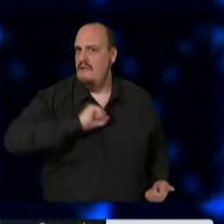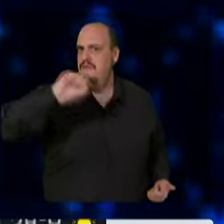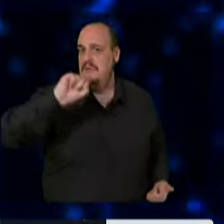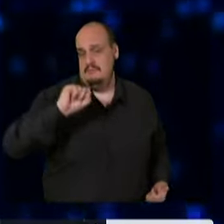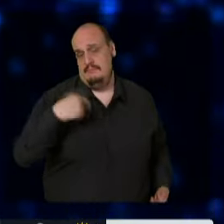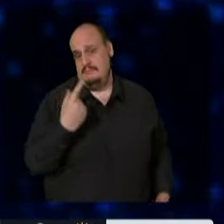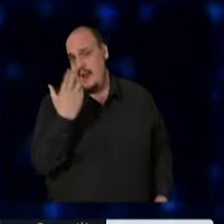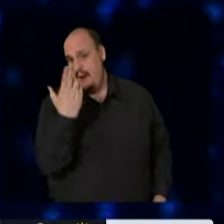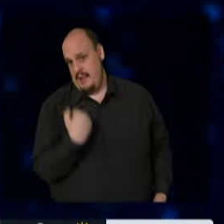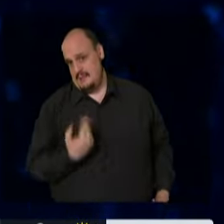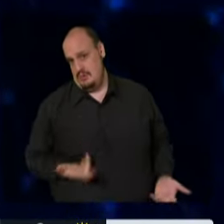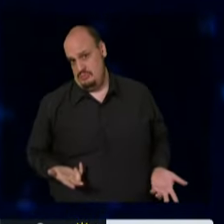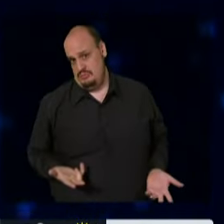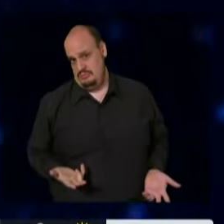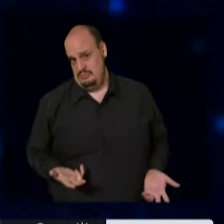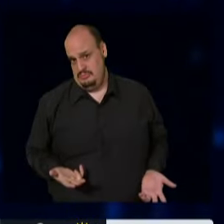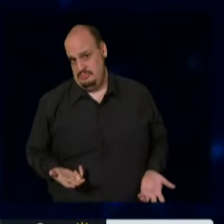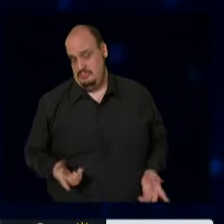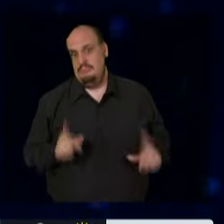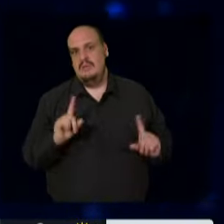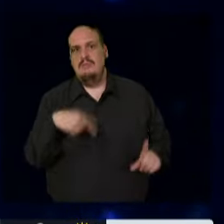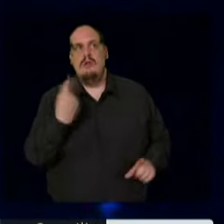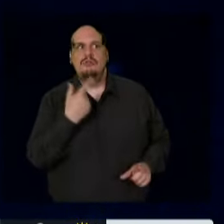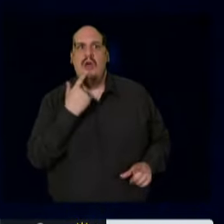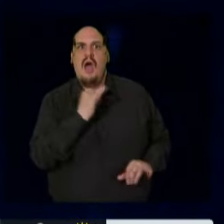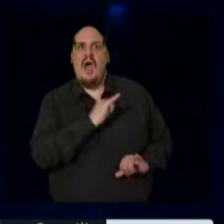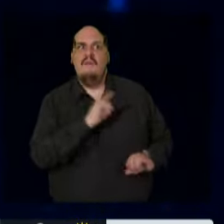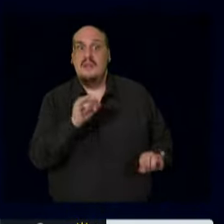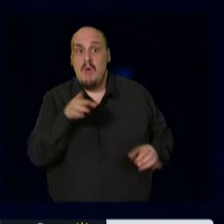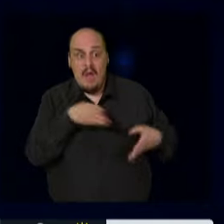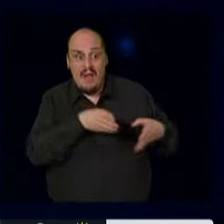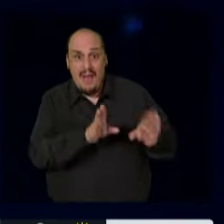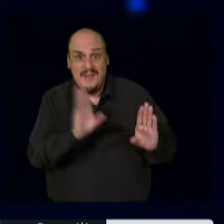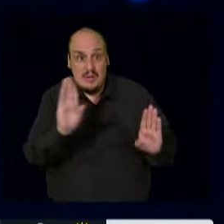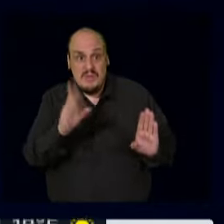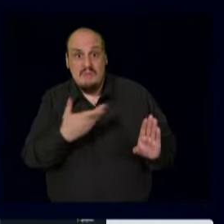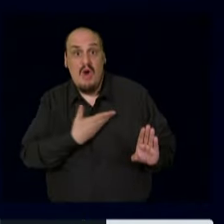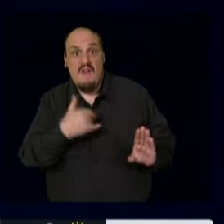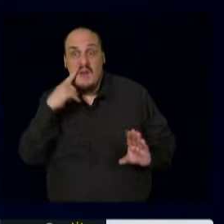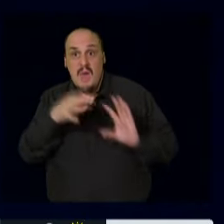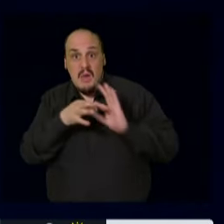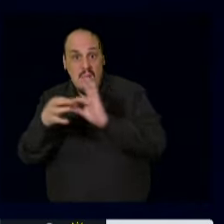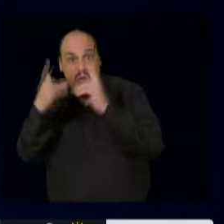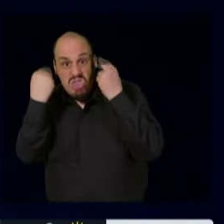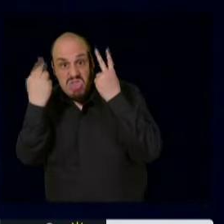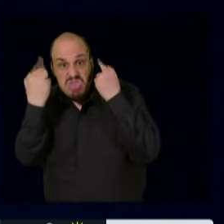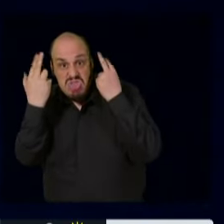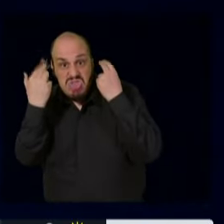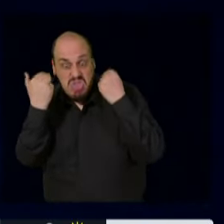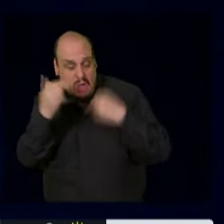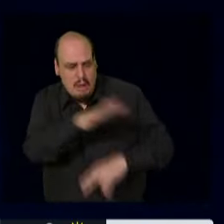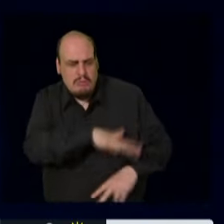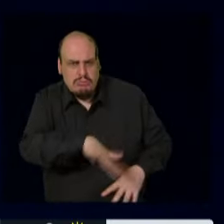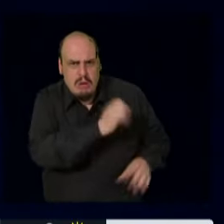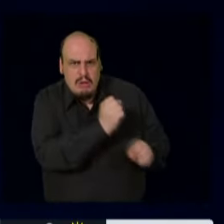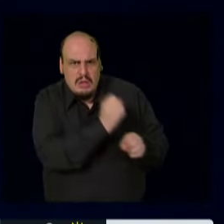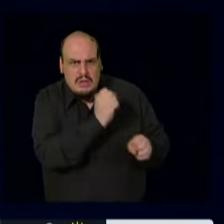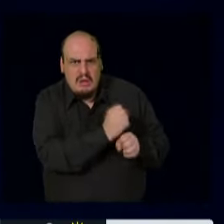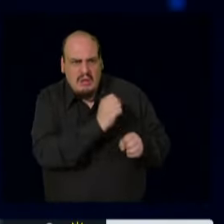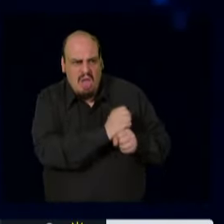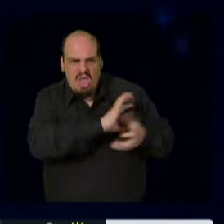teníamos razón. Como ahora advertimos que si seguimos por este camino del FMI, las consecuencias para el pueblo trabajador van a